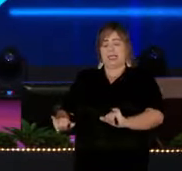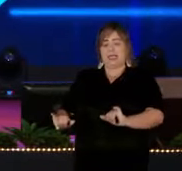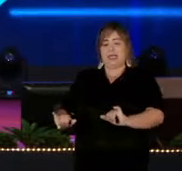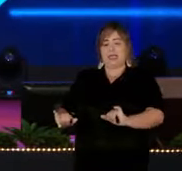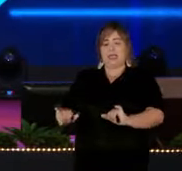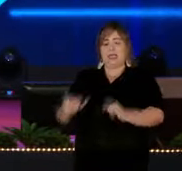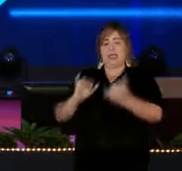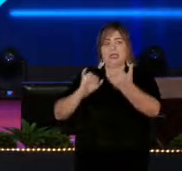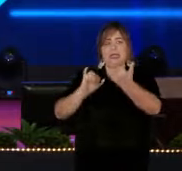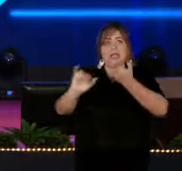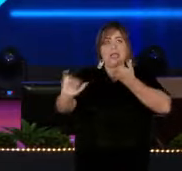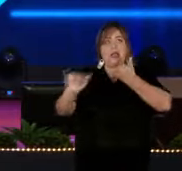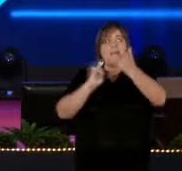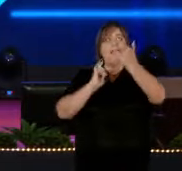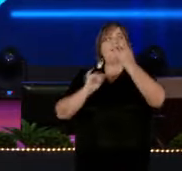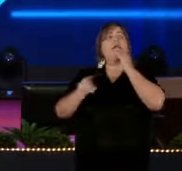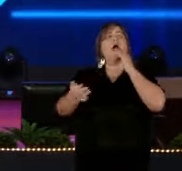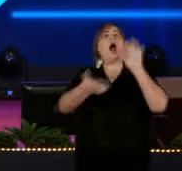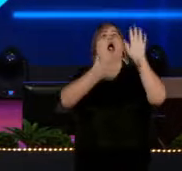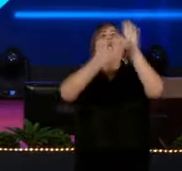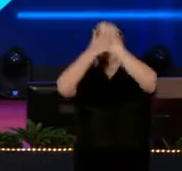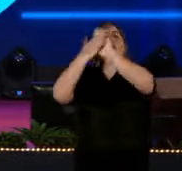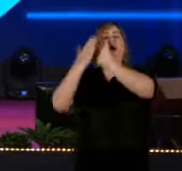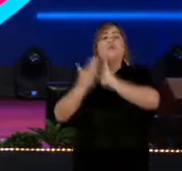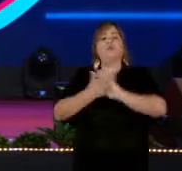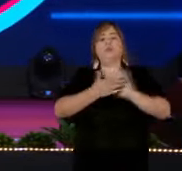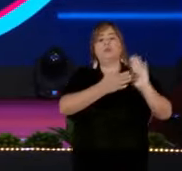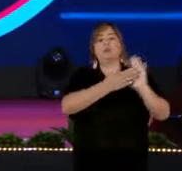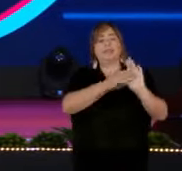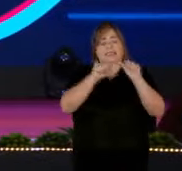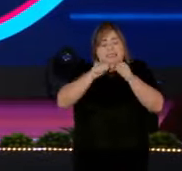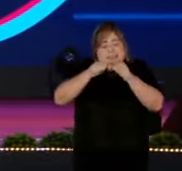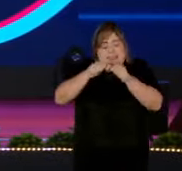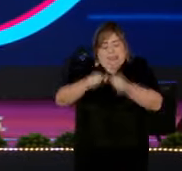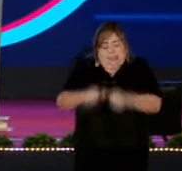Perpetuamente te alabarán. ¿Y qué significa perpetuar?